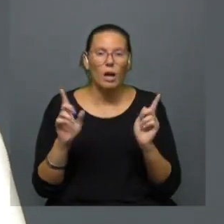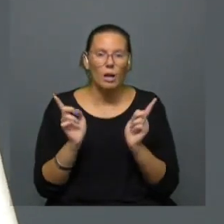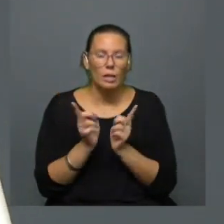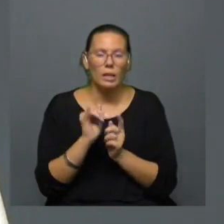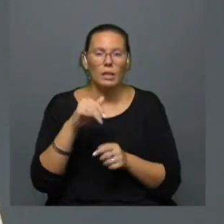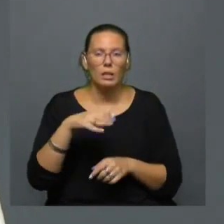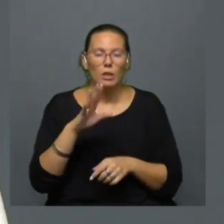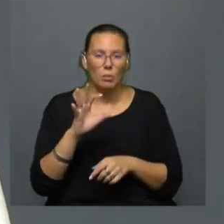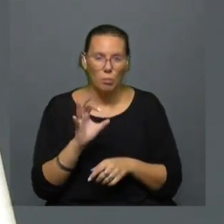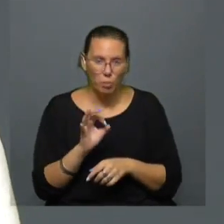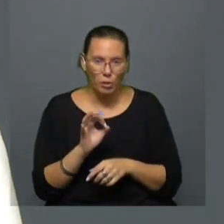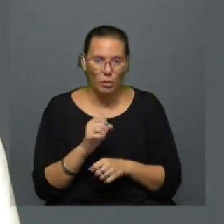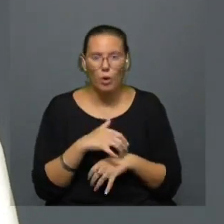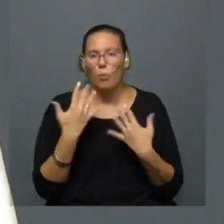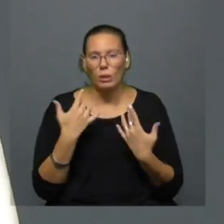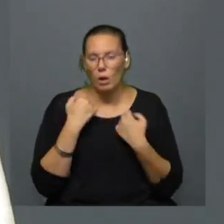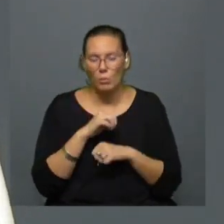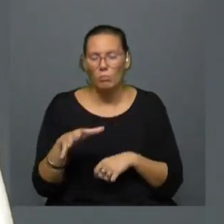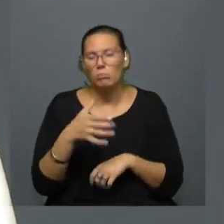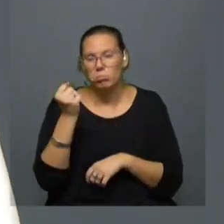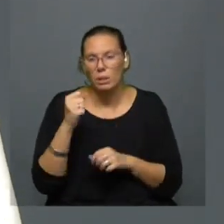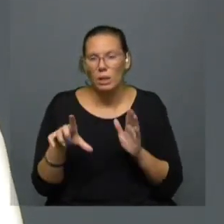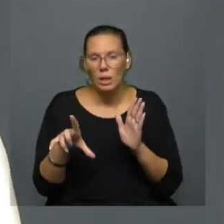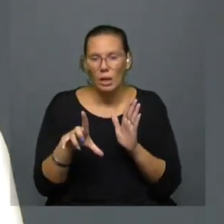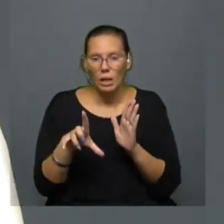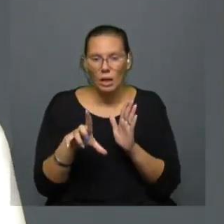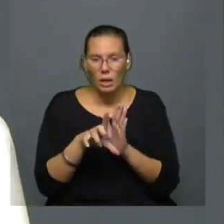INPO y está por ahí en cualquier lado la ley...